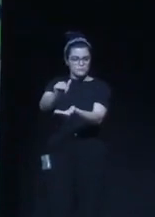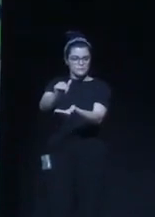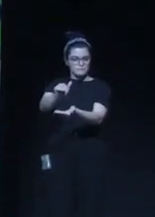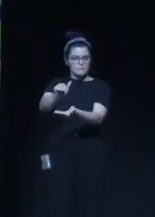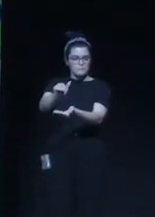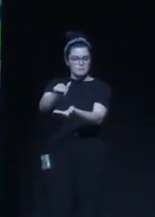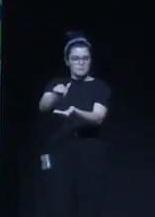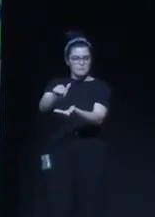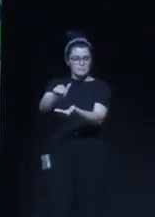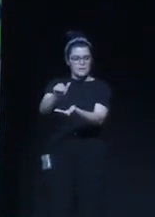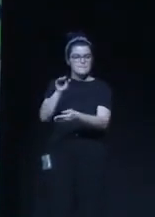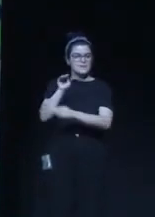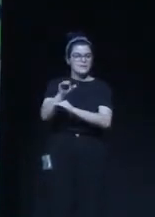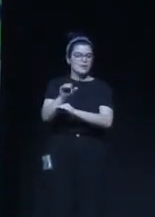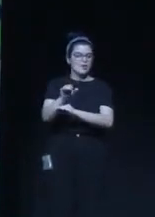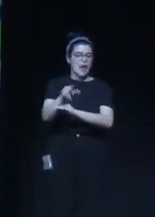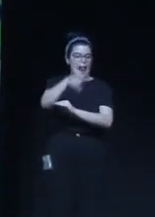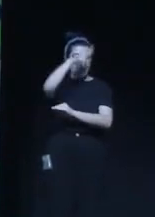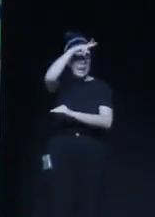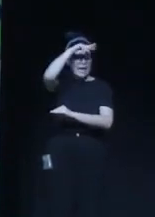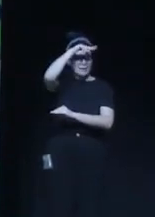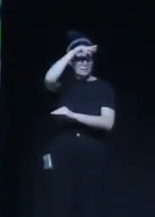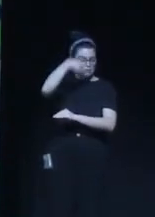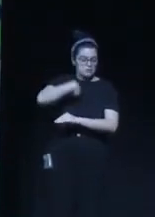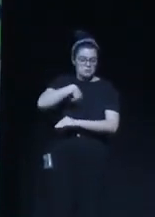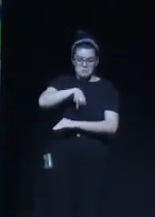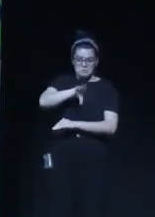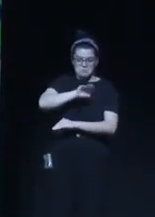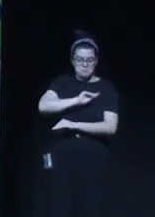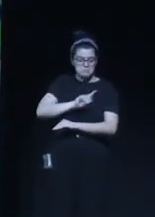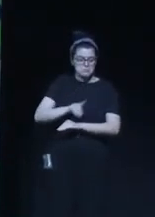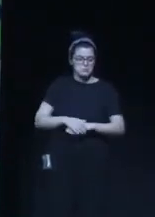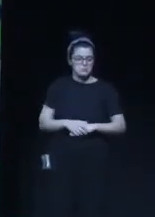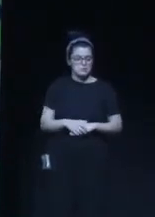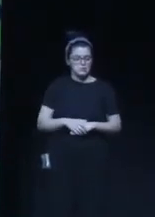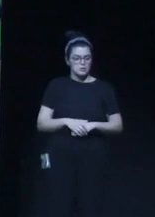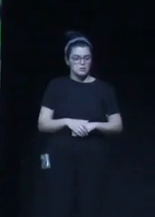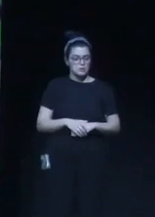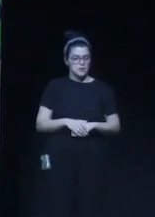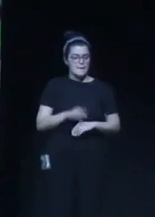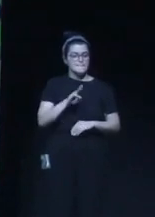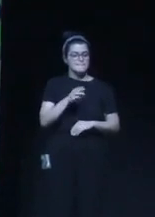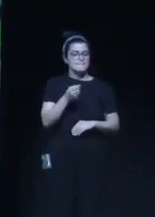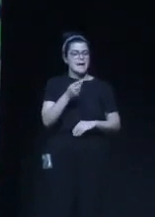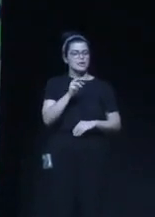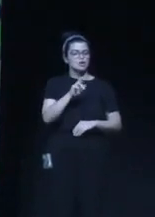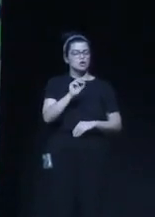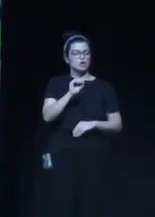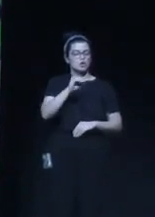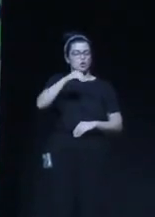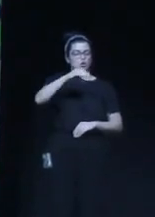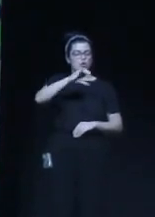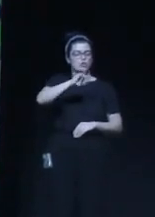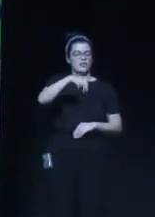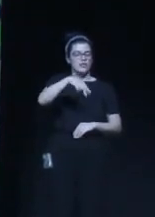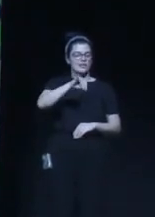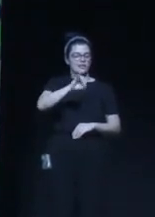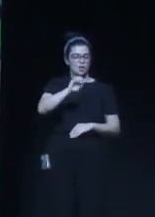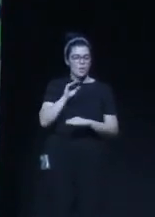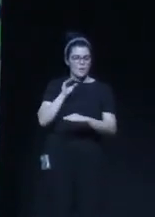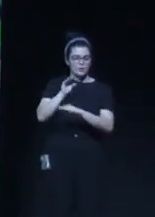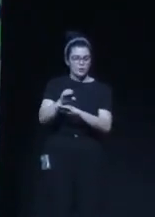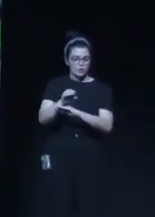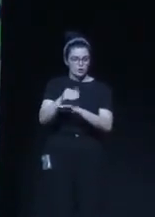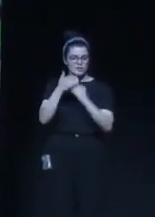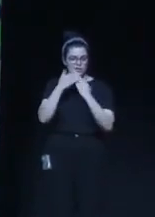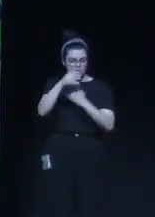el patrocinio al Atleti, que nunca había tenido patrocinio. El patrocinio es a raíz de eso, y le pagan